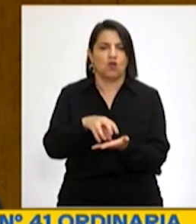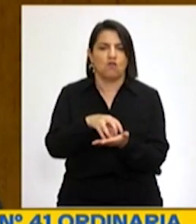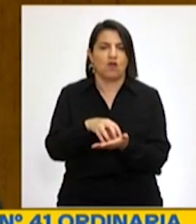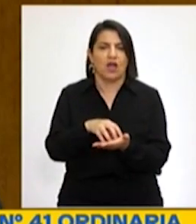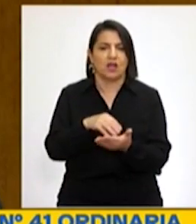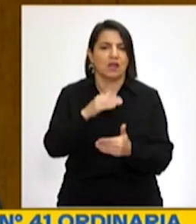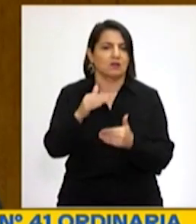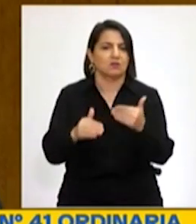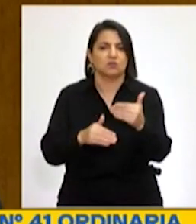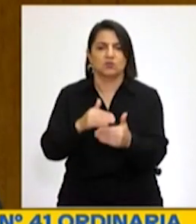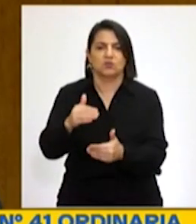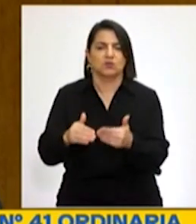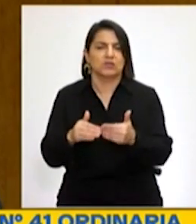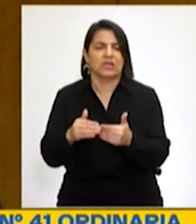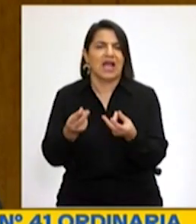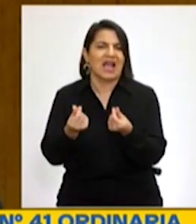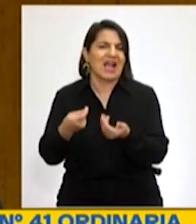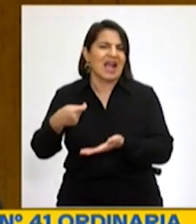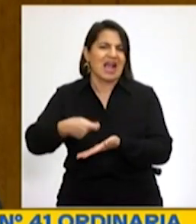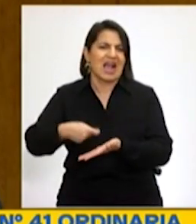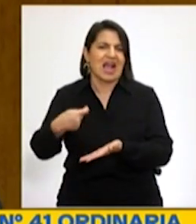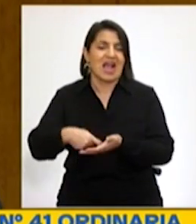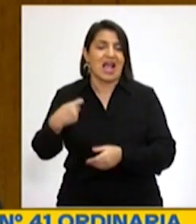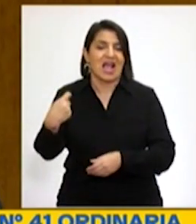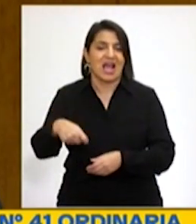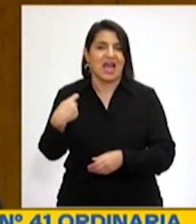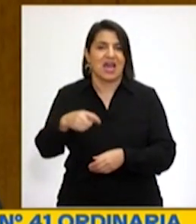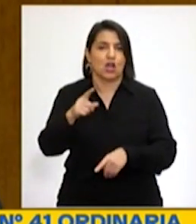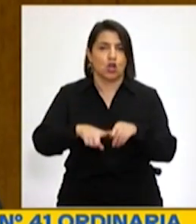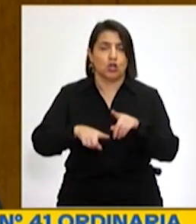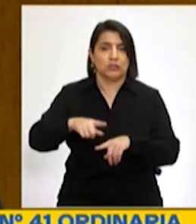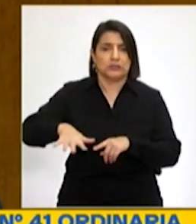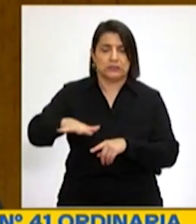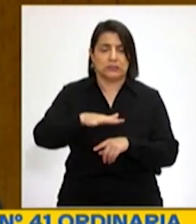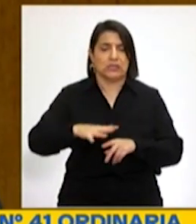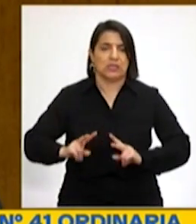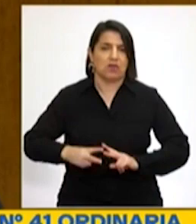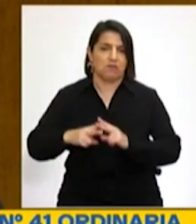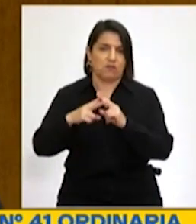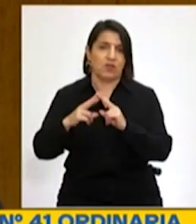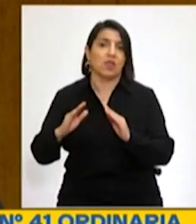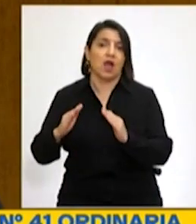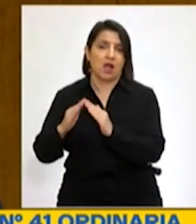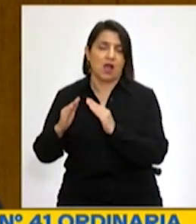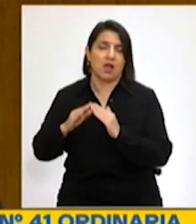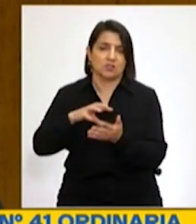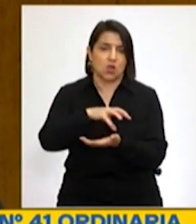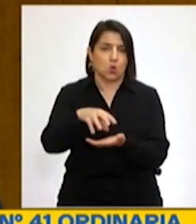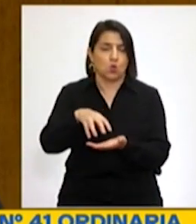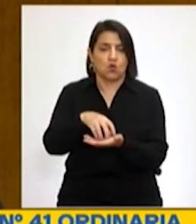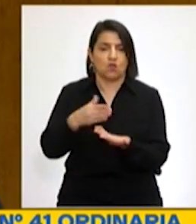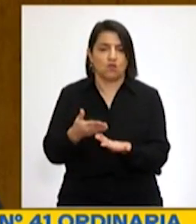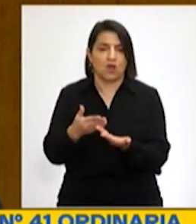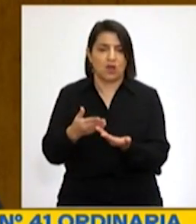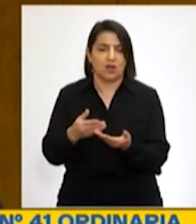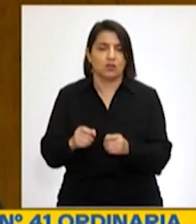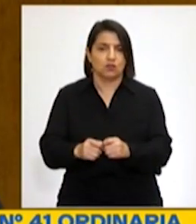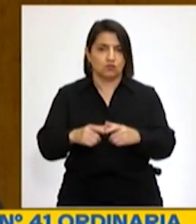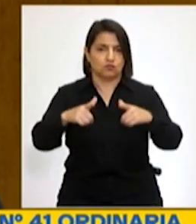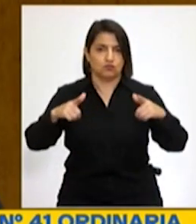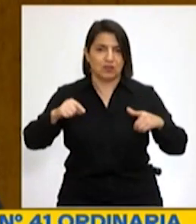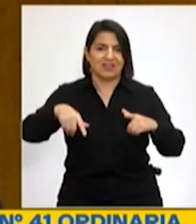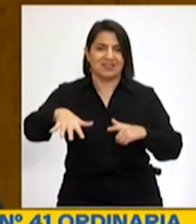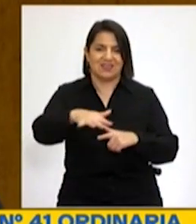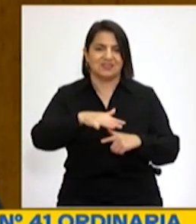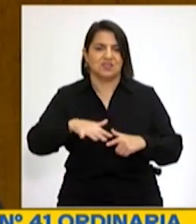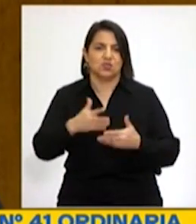terminado por generar altos costos de sitios de vivienda en zonas urbanas y han terminado No es cierto por proliferar este tipo de